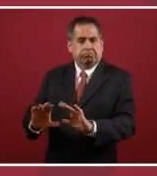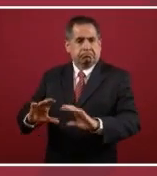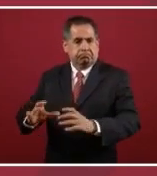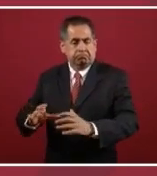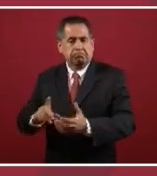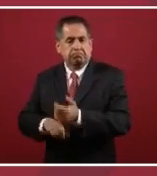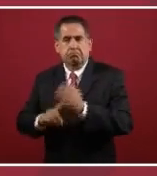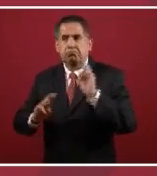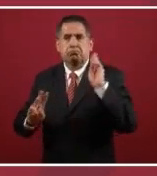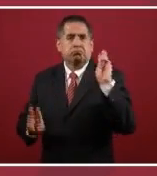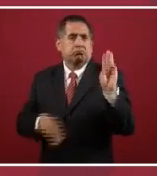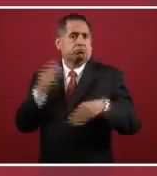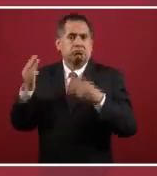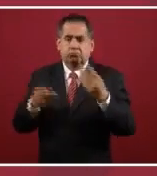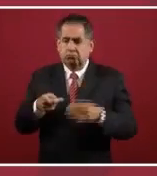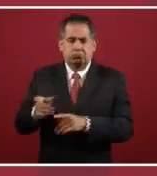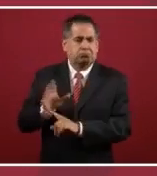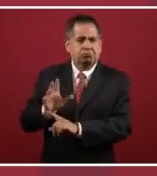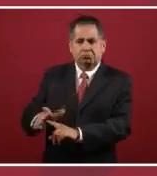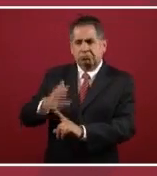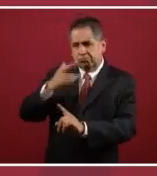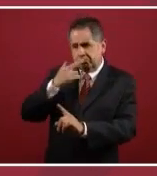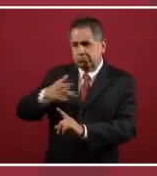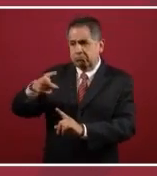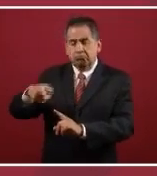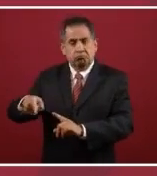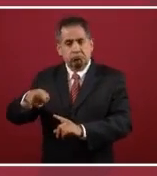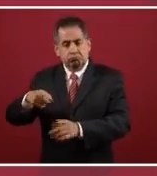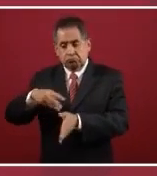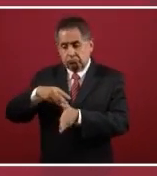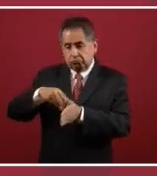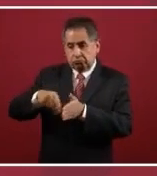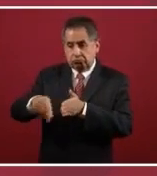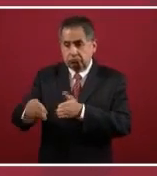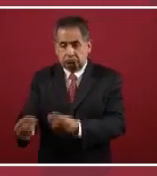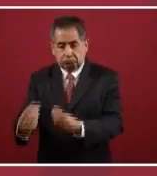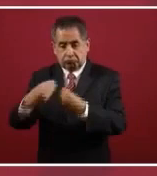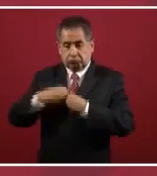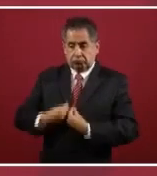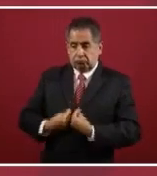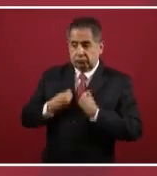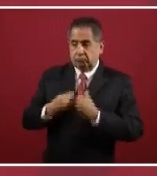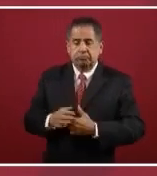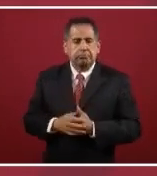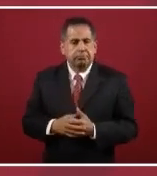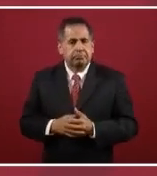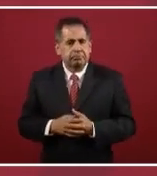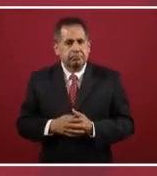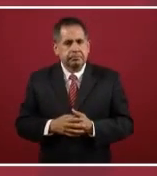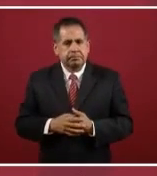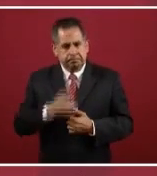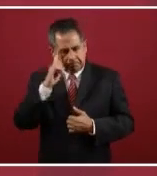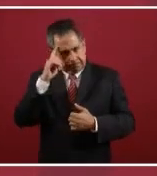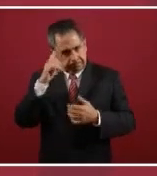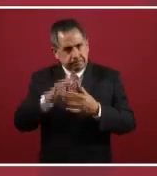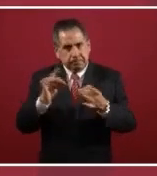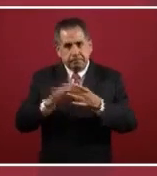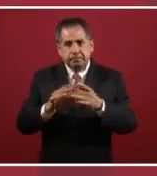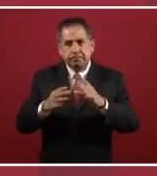en el mundo, el Sembrando Vida. Entonces vamos